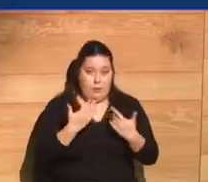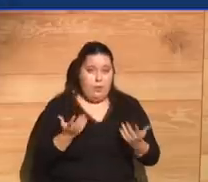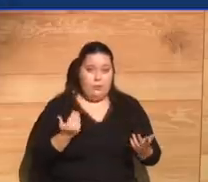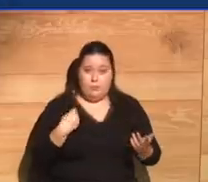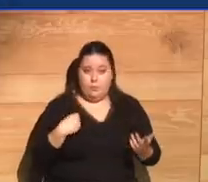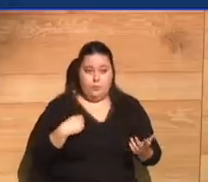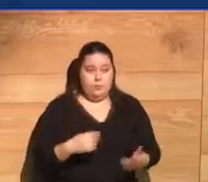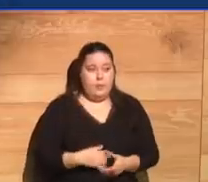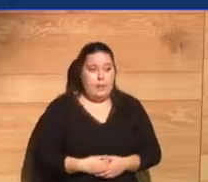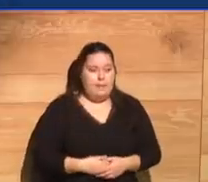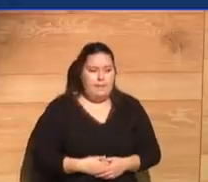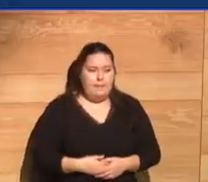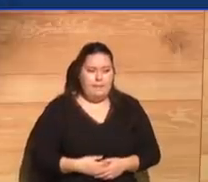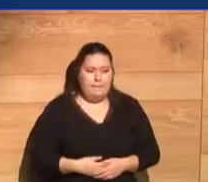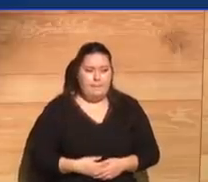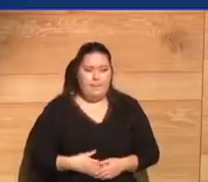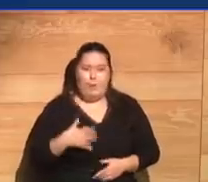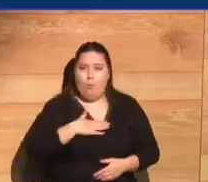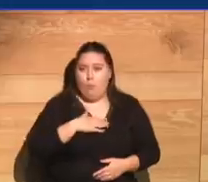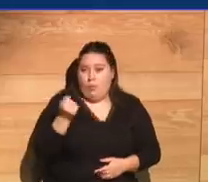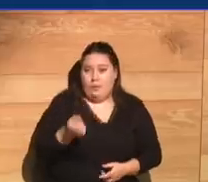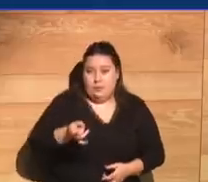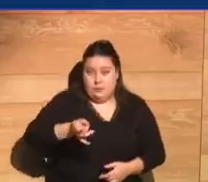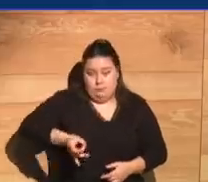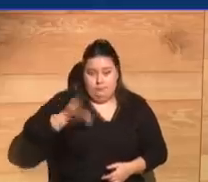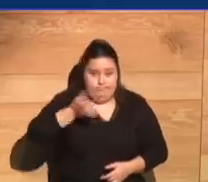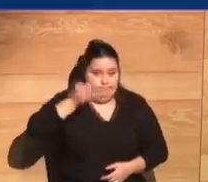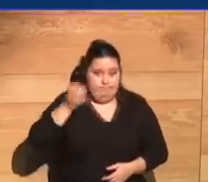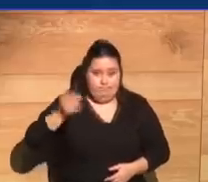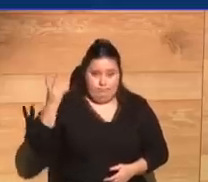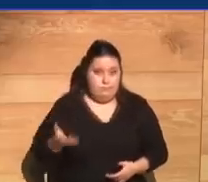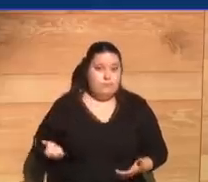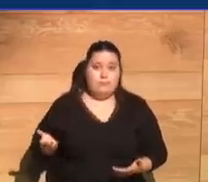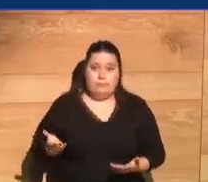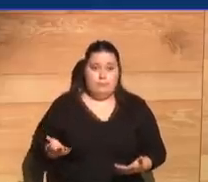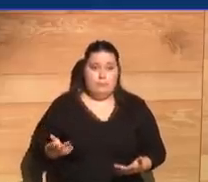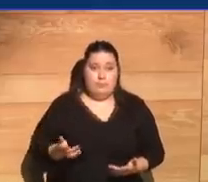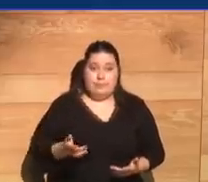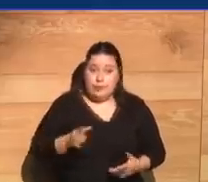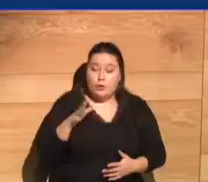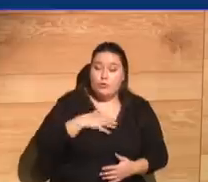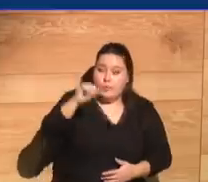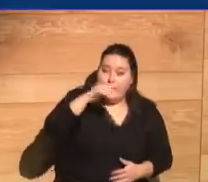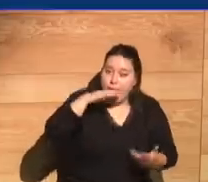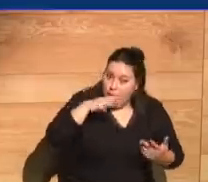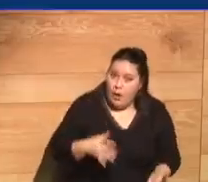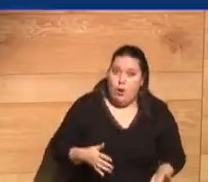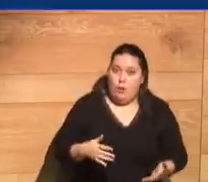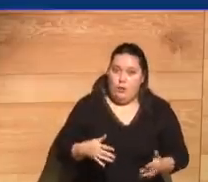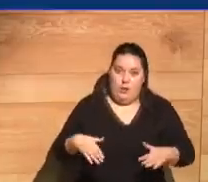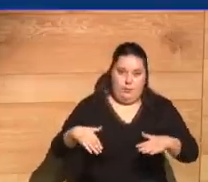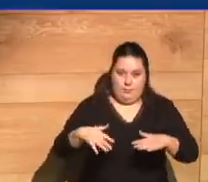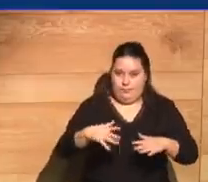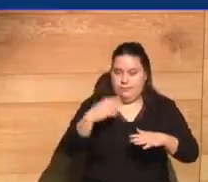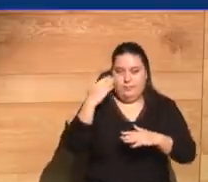los que se inventaban los poderes de Superman casi en cada número. O sea, el Superman de ahora, que ya es como más canónico, que ya